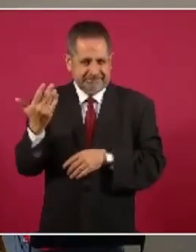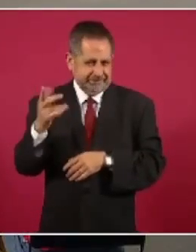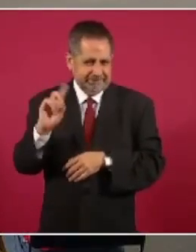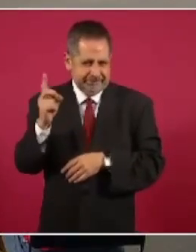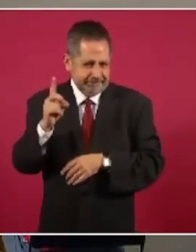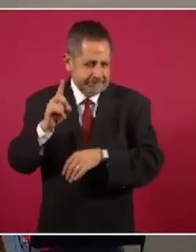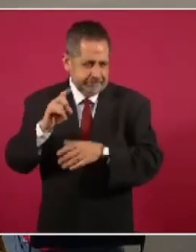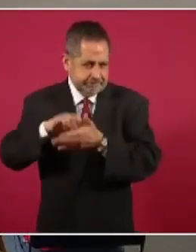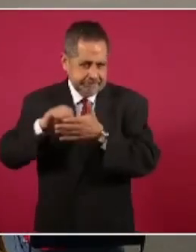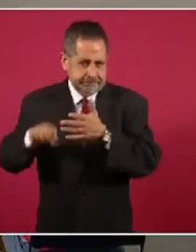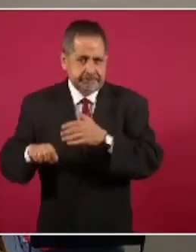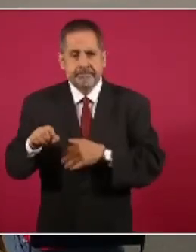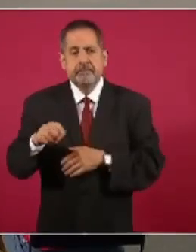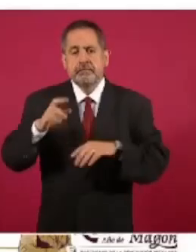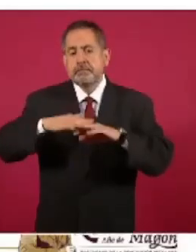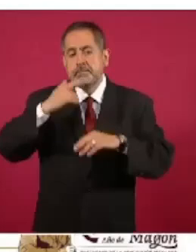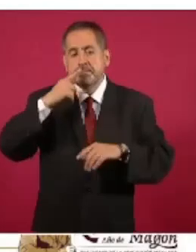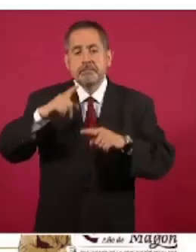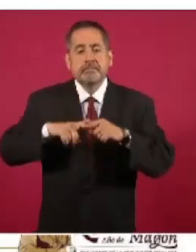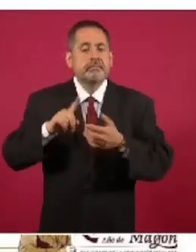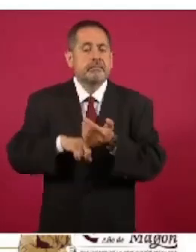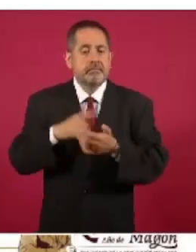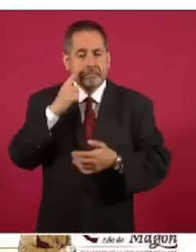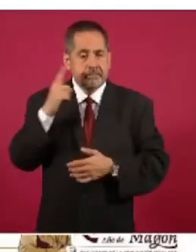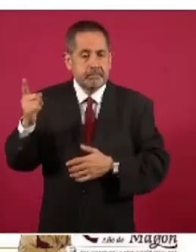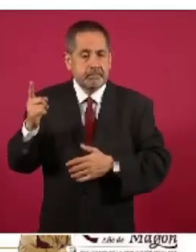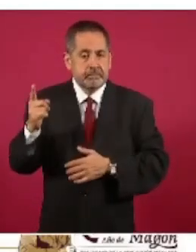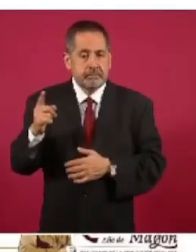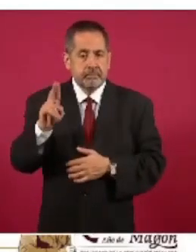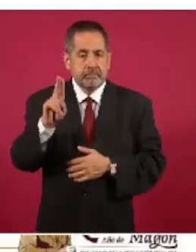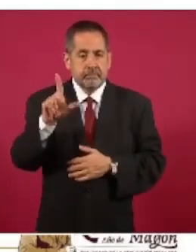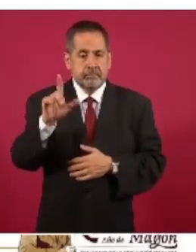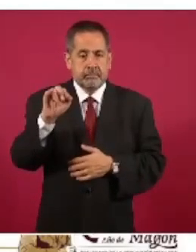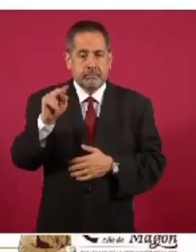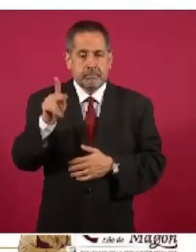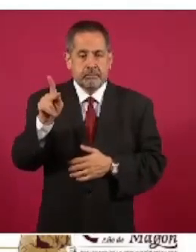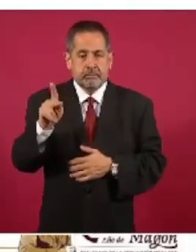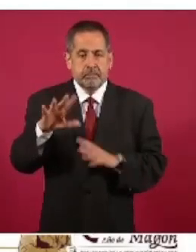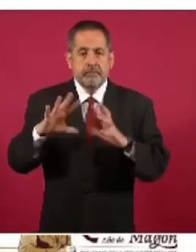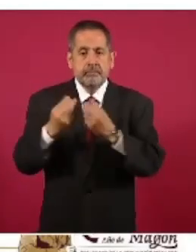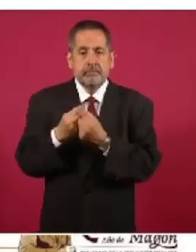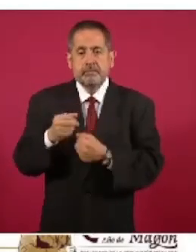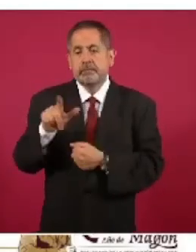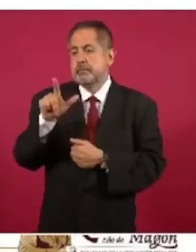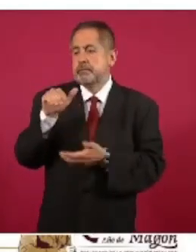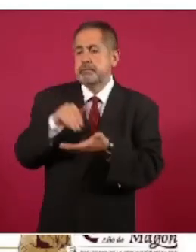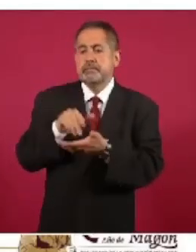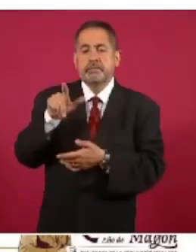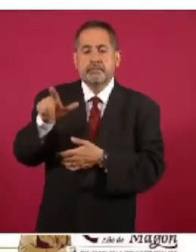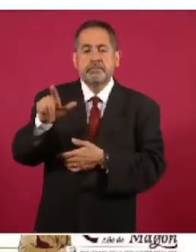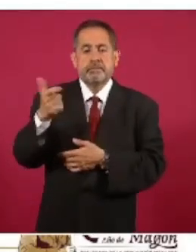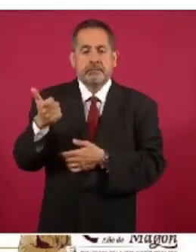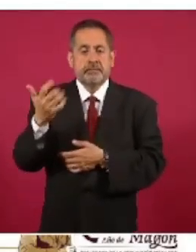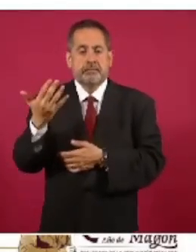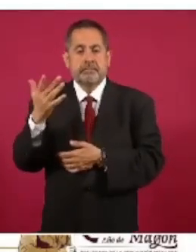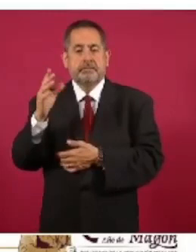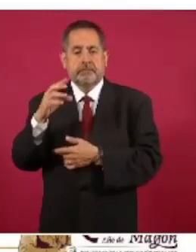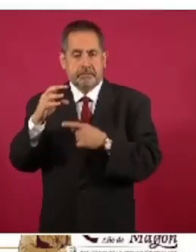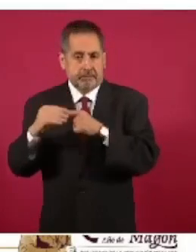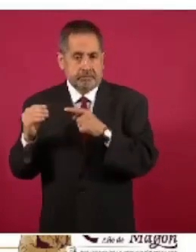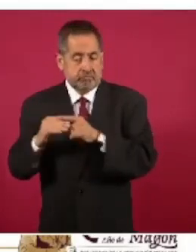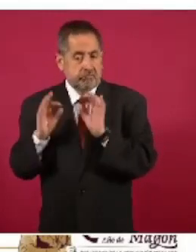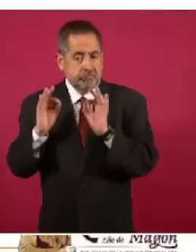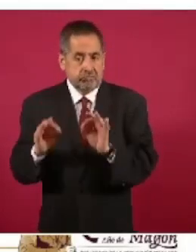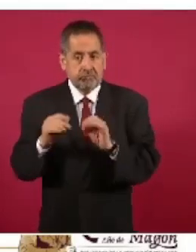$350, la mejor opción fue Ulink, que nos dio 7.017 pesos con 50 centavos, porque